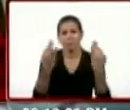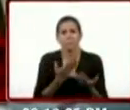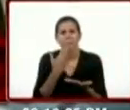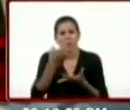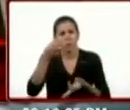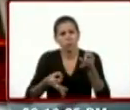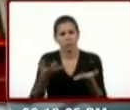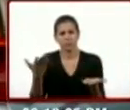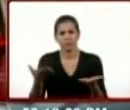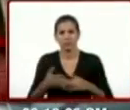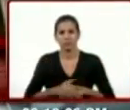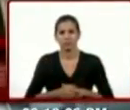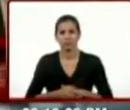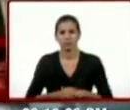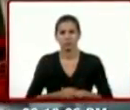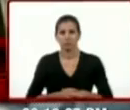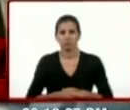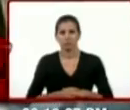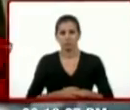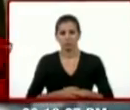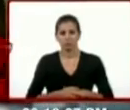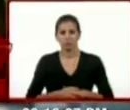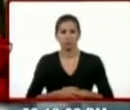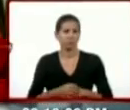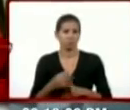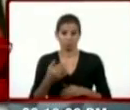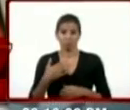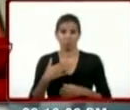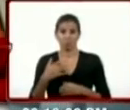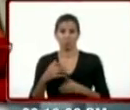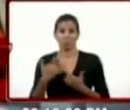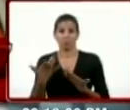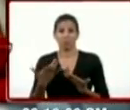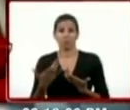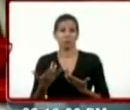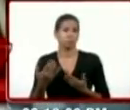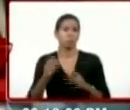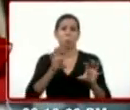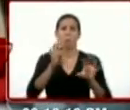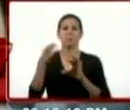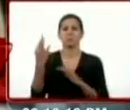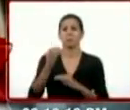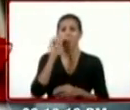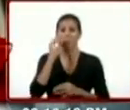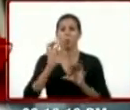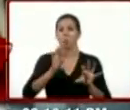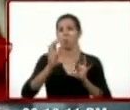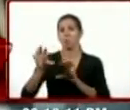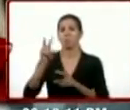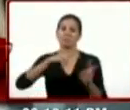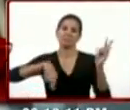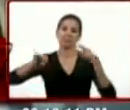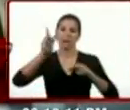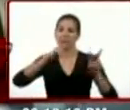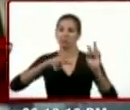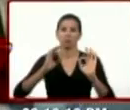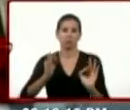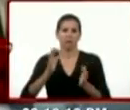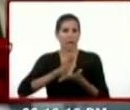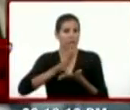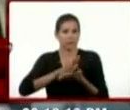porque ese muchacho era un muchacho sangro. Bueno, lo único que hacía era echar uno por ahí con un muchacho, tomar, pasear por ahí.